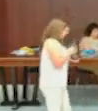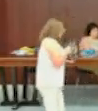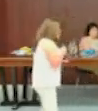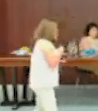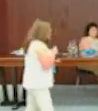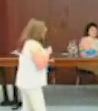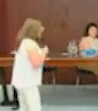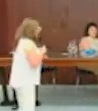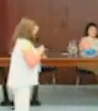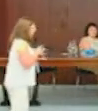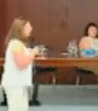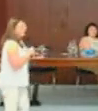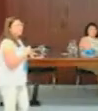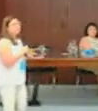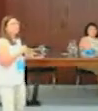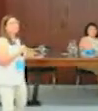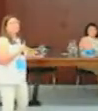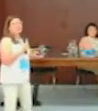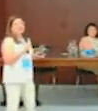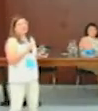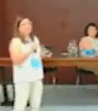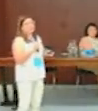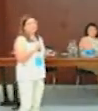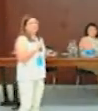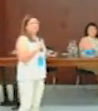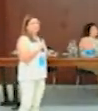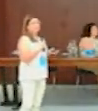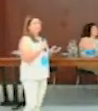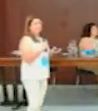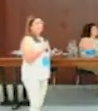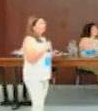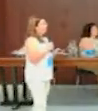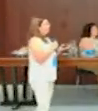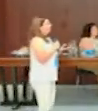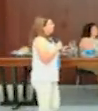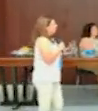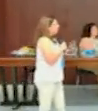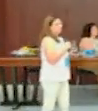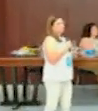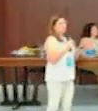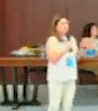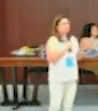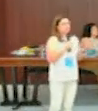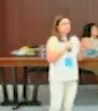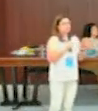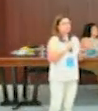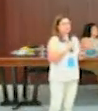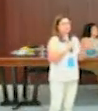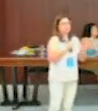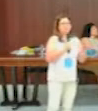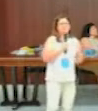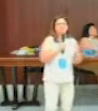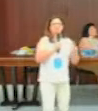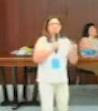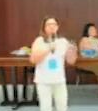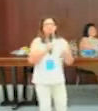evitar que son barreras arquitectónicas. El lugar debe estar adecuado para el ingreso de los pacientes